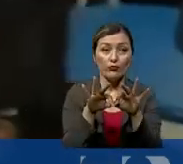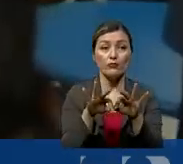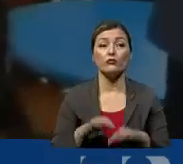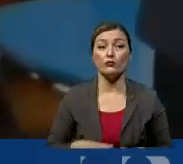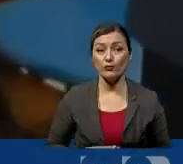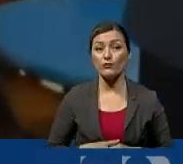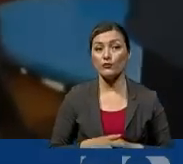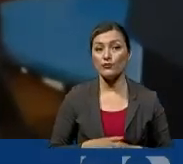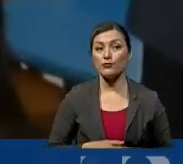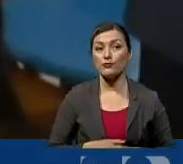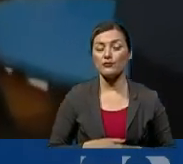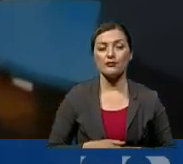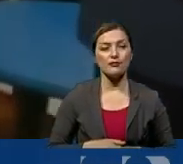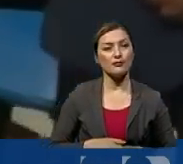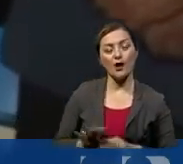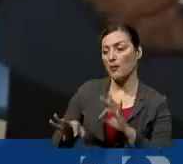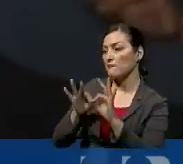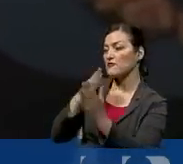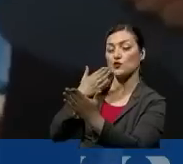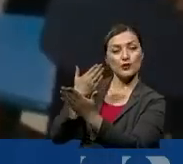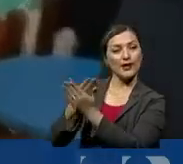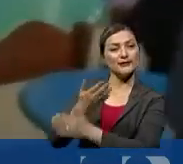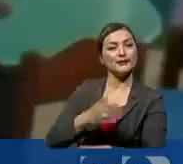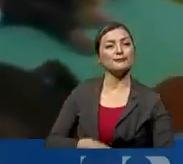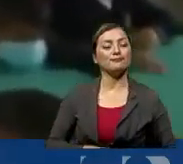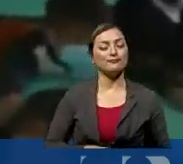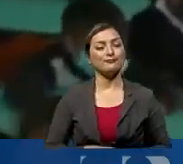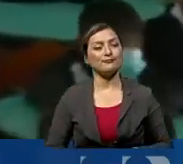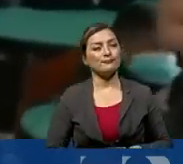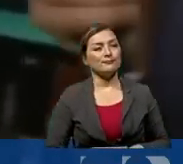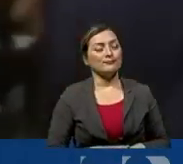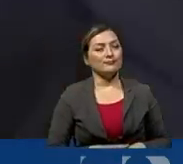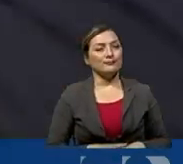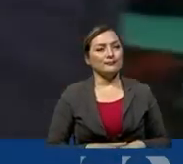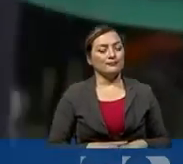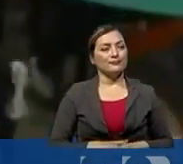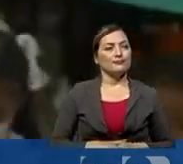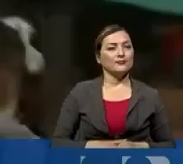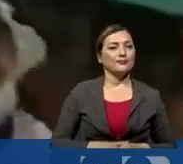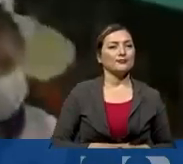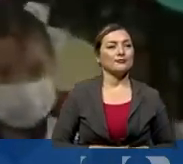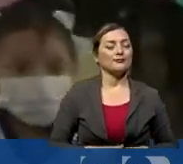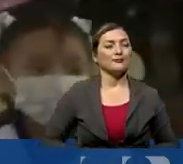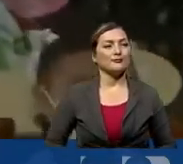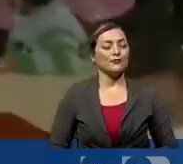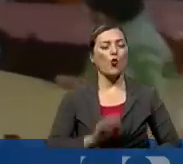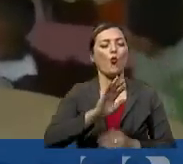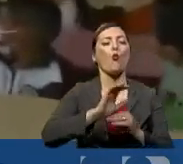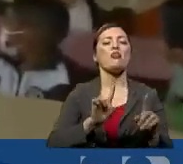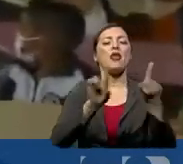con las parroquias rurales. Perfecto, muchísimas gracias al alcalde de Quito, Santiago Guarderas. Compañeros, amigos televidentes, por contarles un dato adicional,